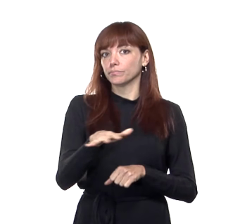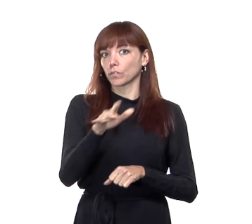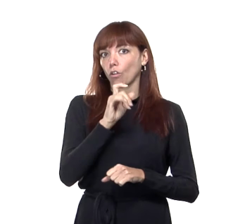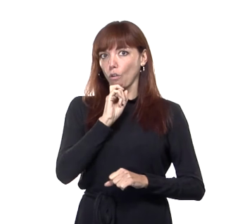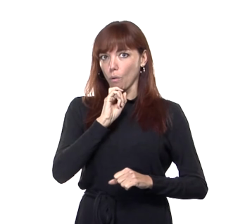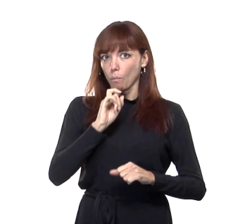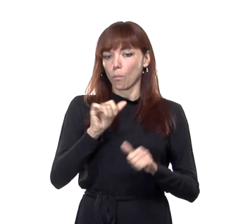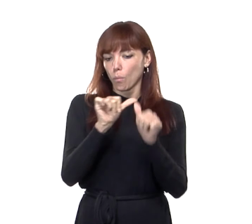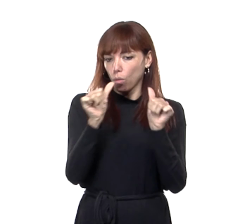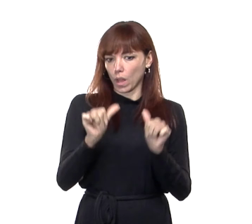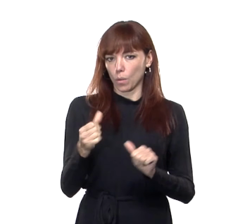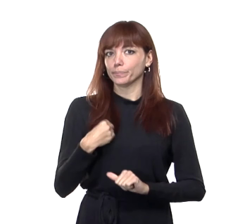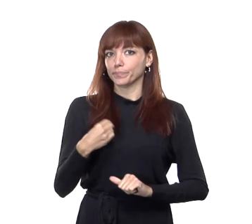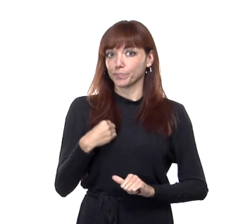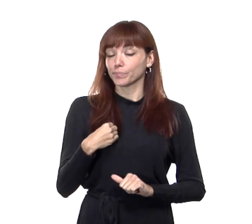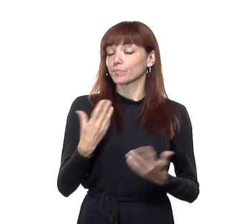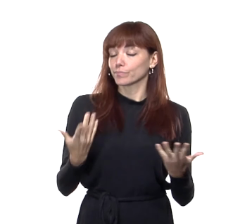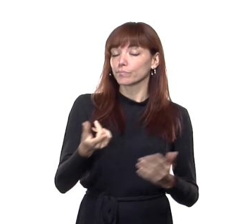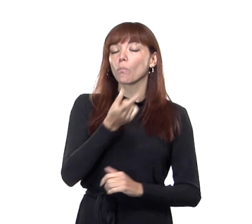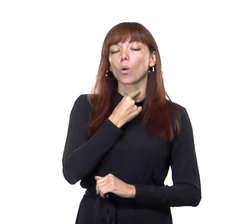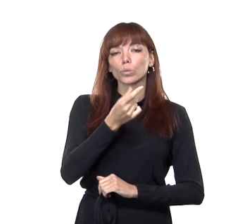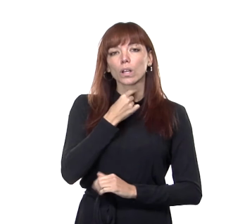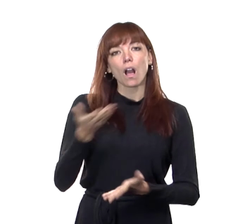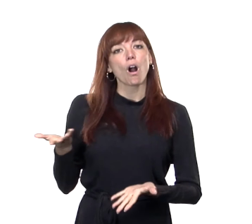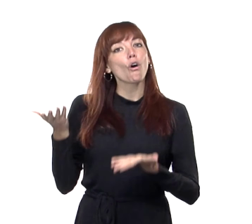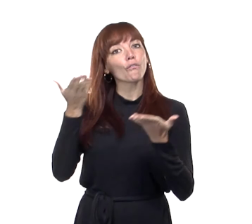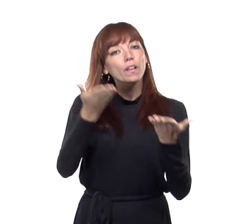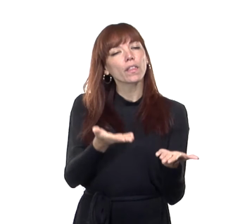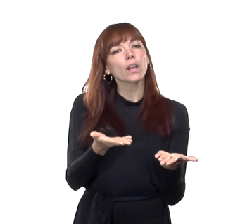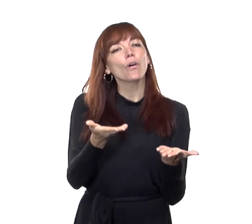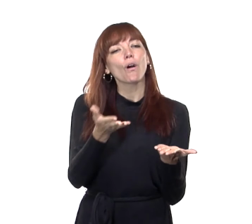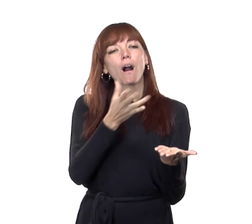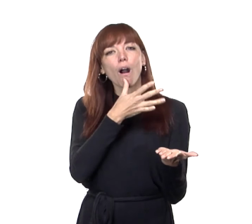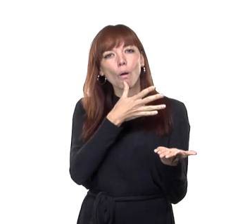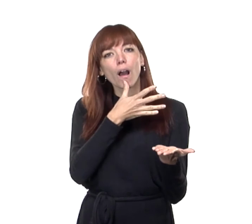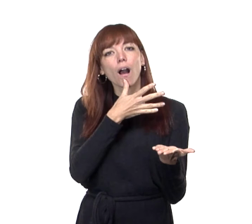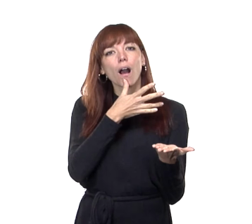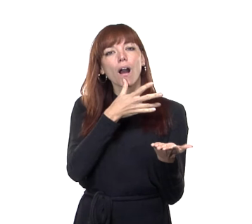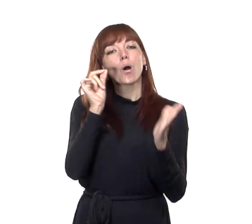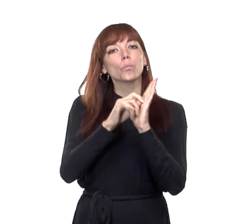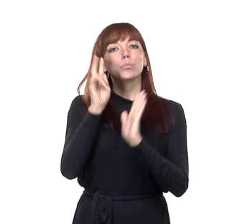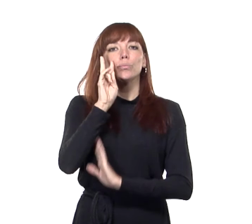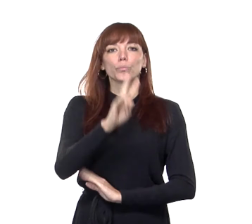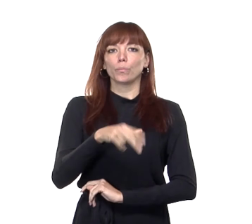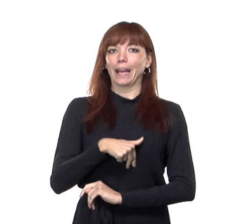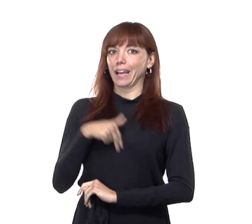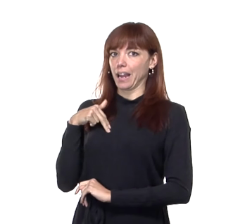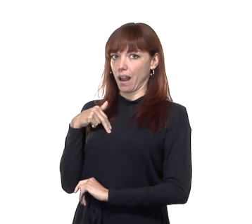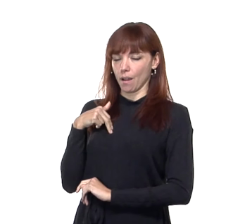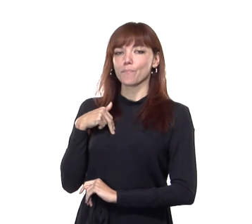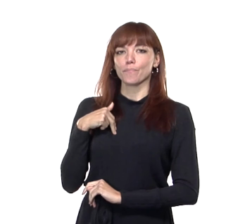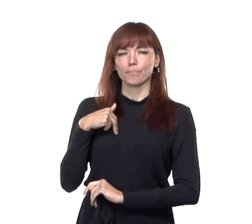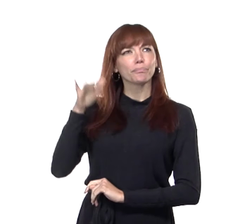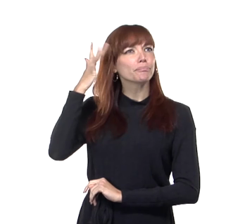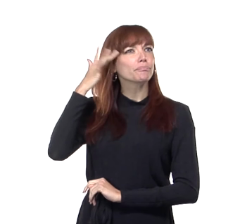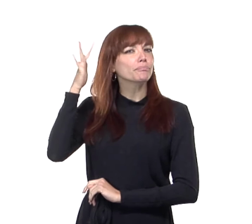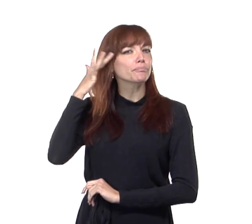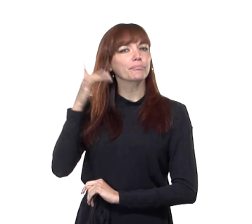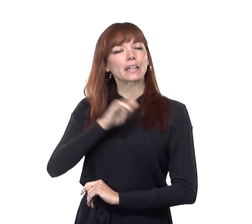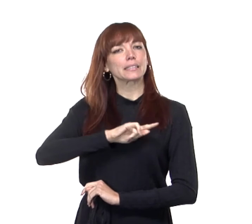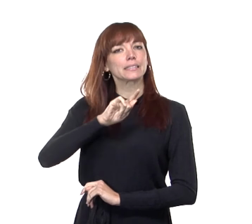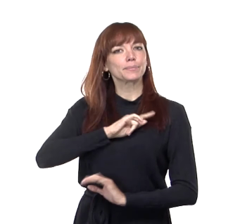modelo que estamos siguiendo y entonces me gustaría ofreceros una visión más amplia desde la perspectiva filosófica y